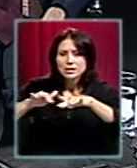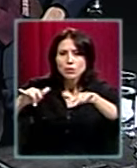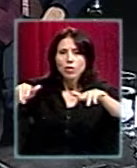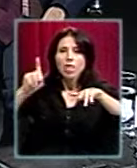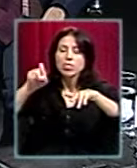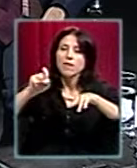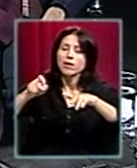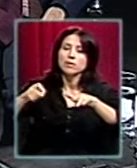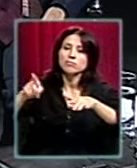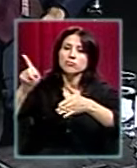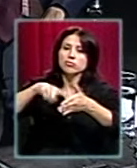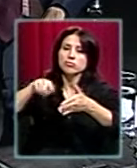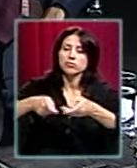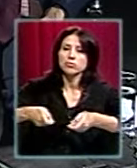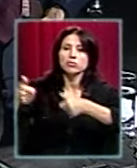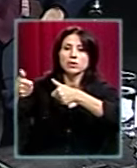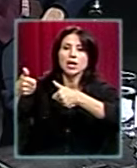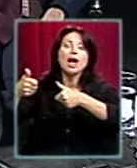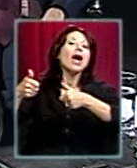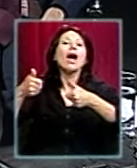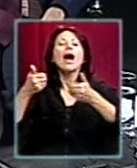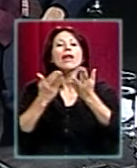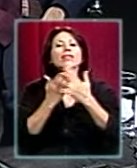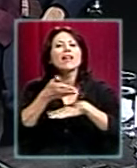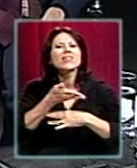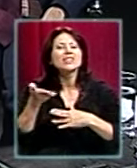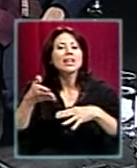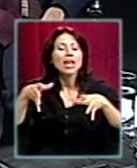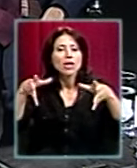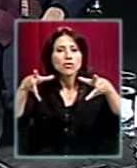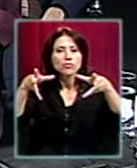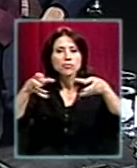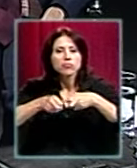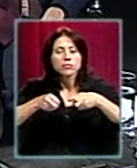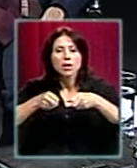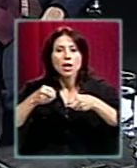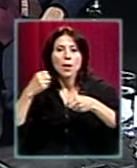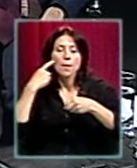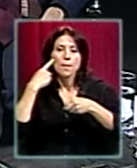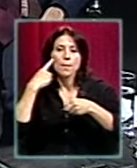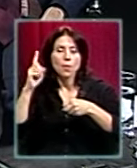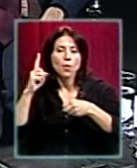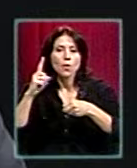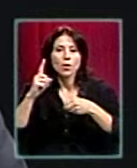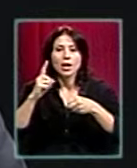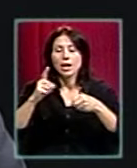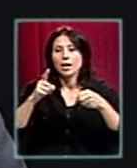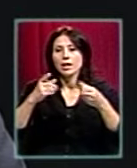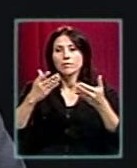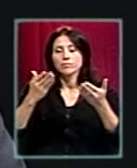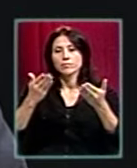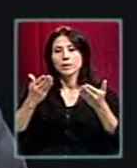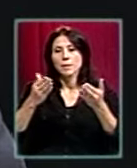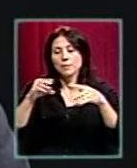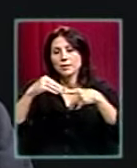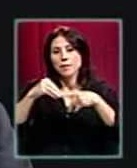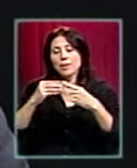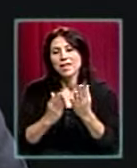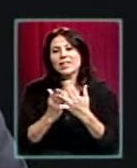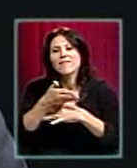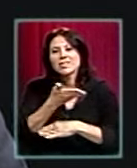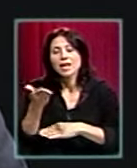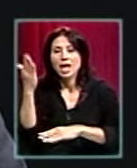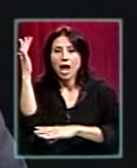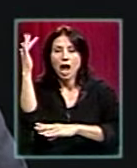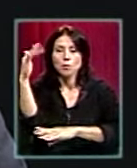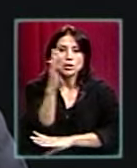a través de la captura por las fuentes vegetales, particularmente a través de los árboles y